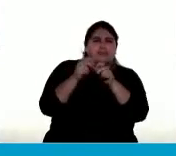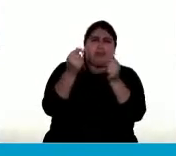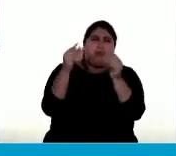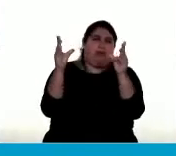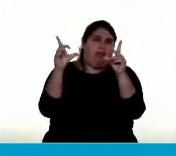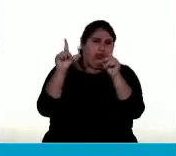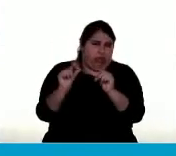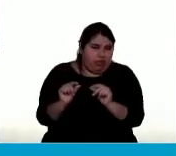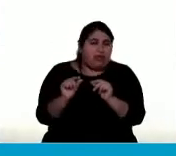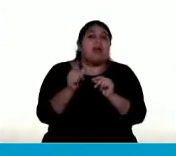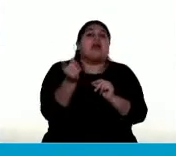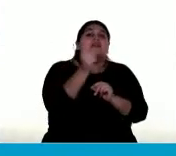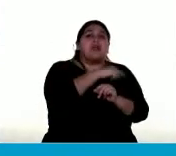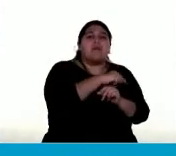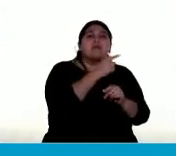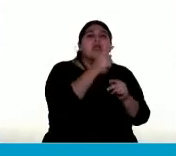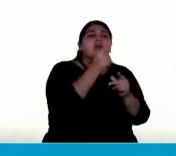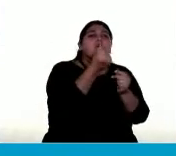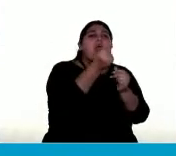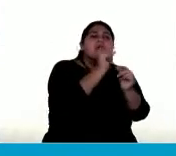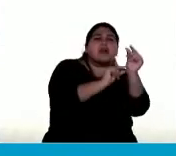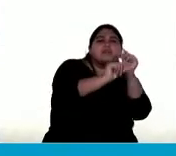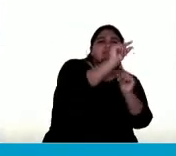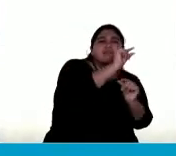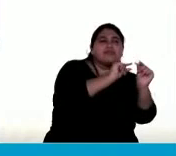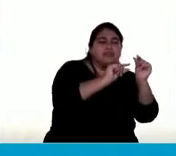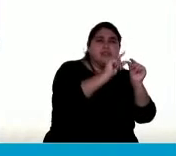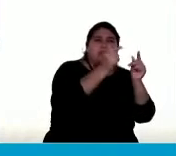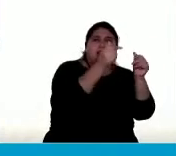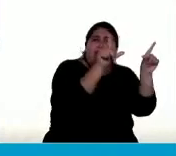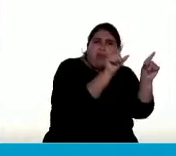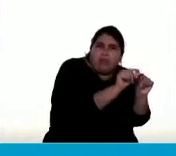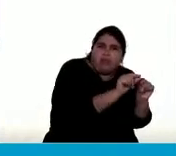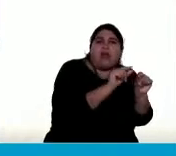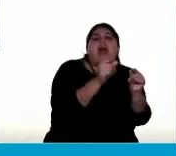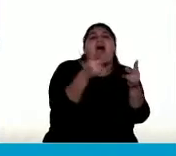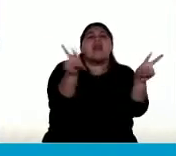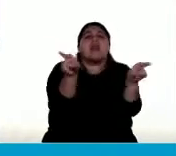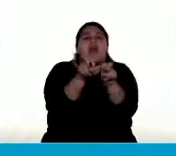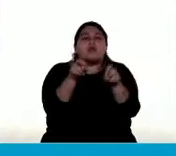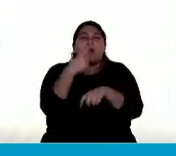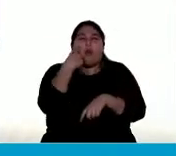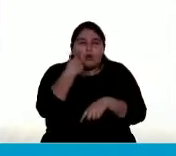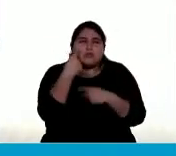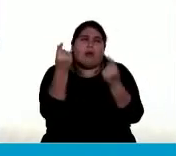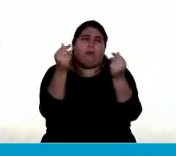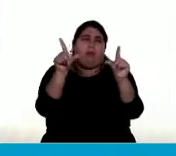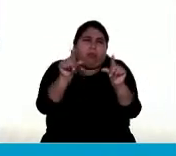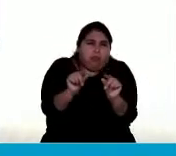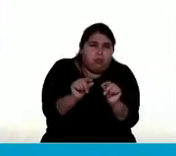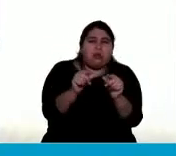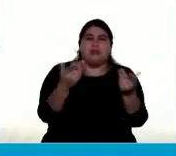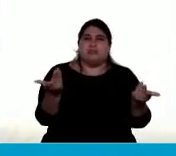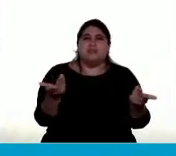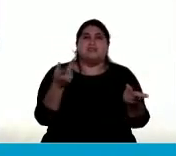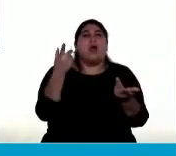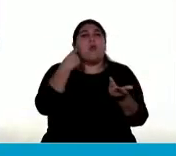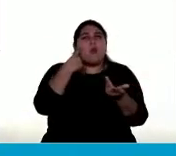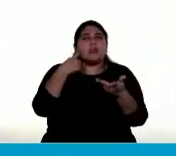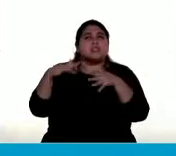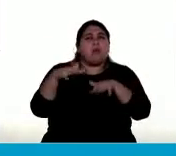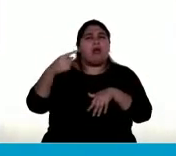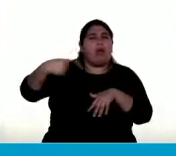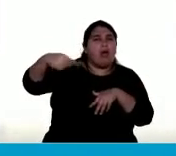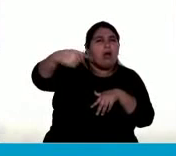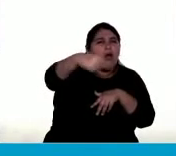baja también la coparticipación y también bajó la recaudación municipal. Y los intendentes tienen que hacer funcionar ese